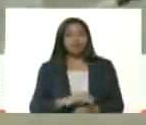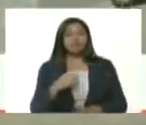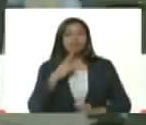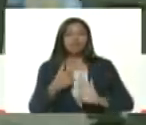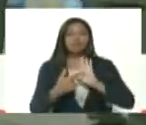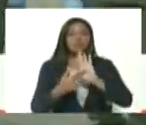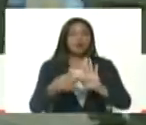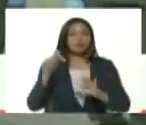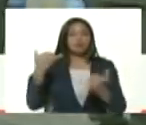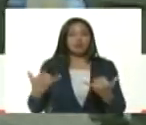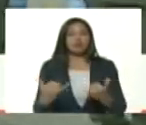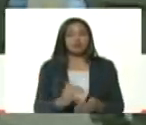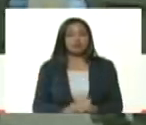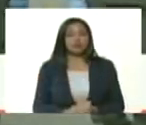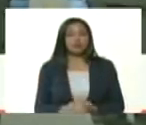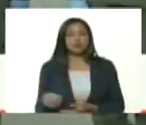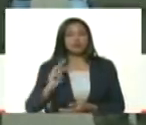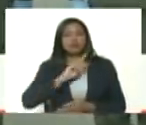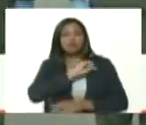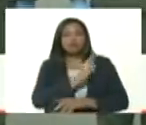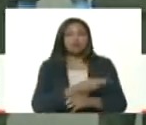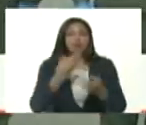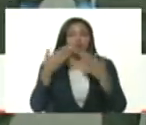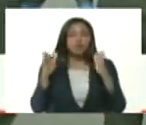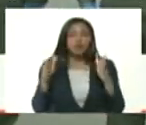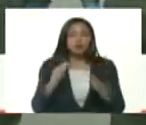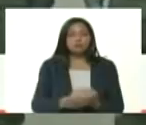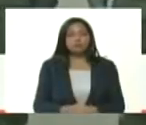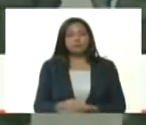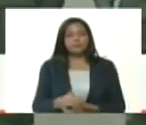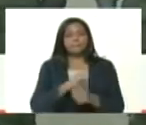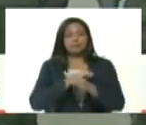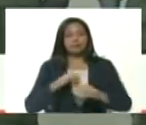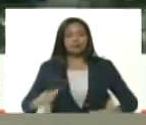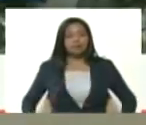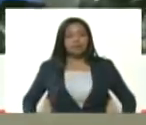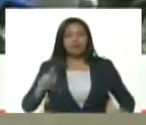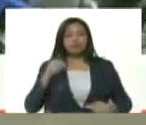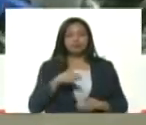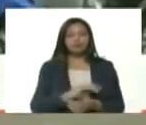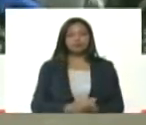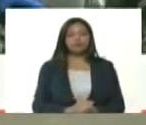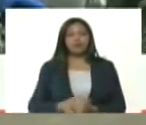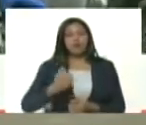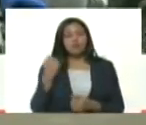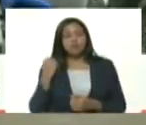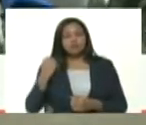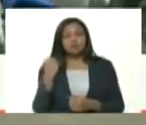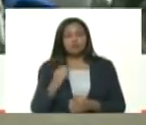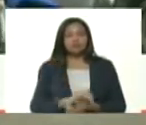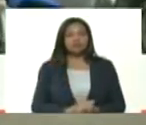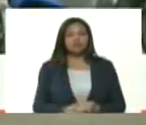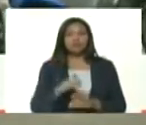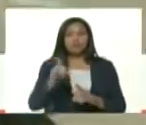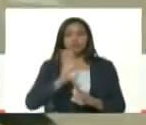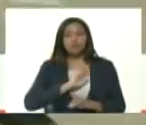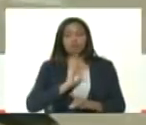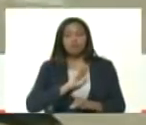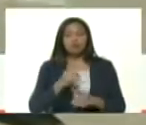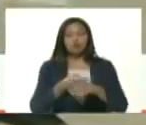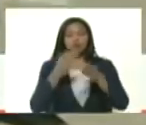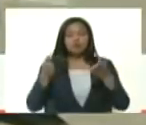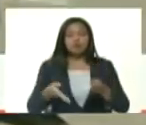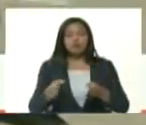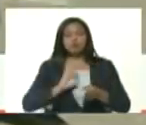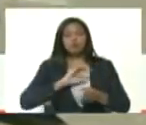aquí, donde está nuestro poder popular, donde están nuestras fuerzas armadas, nuestras fuerzas policiales, usted como gobernador